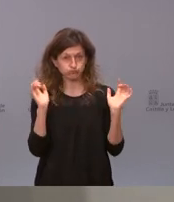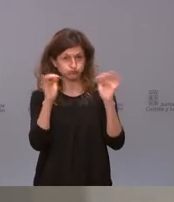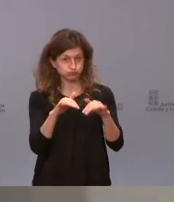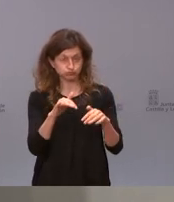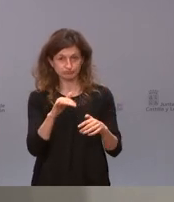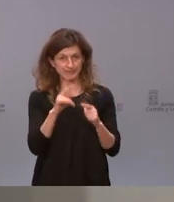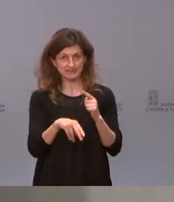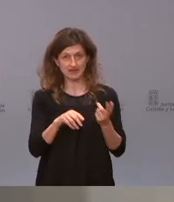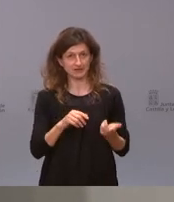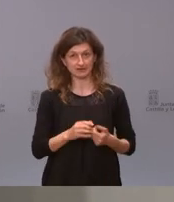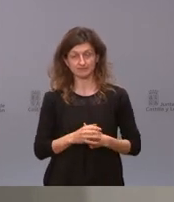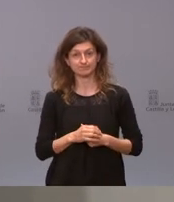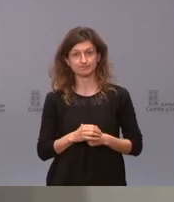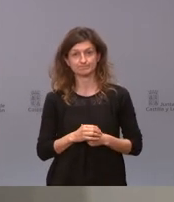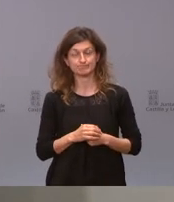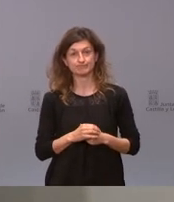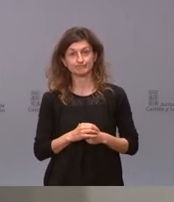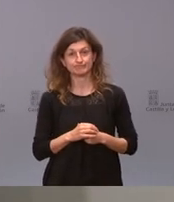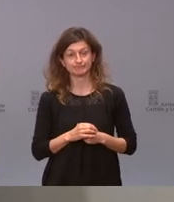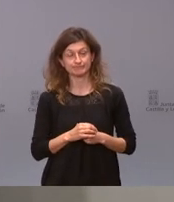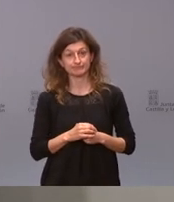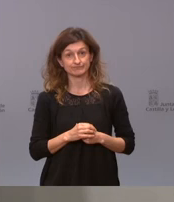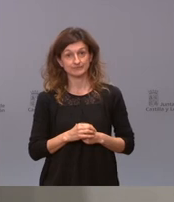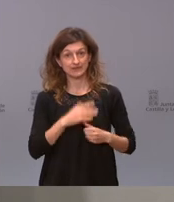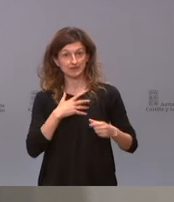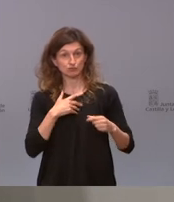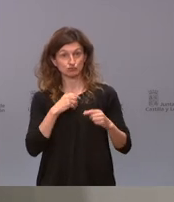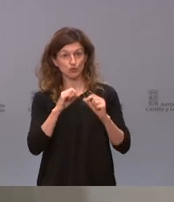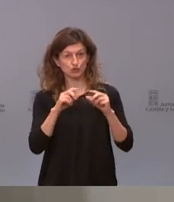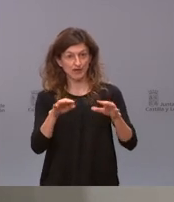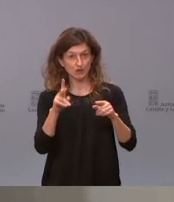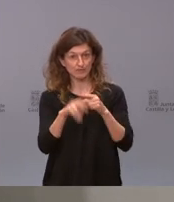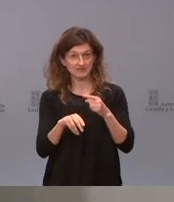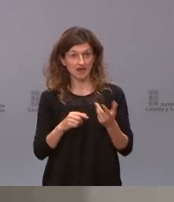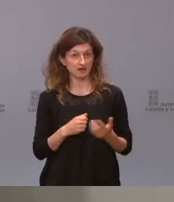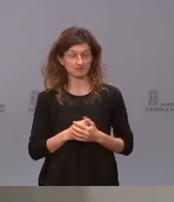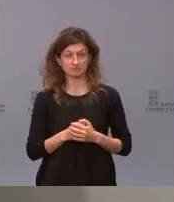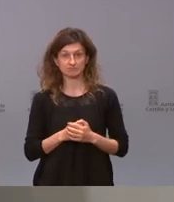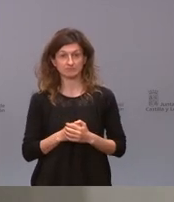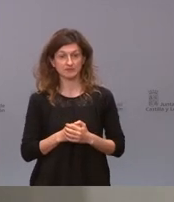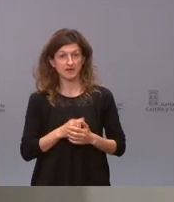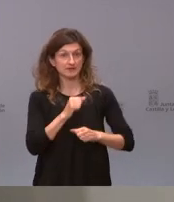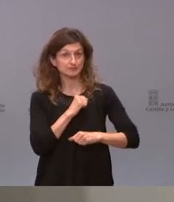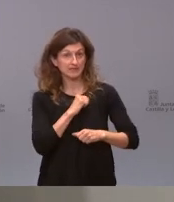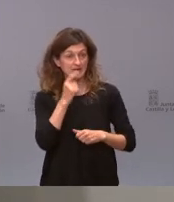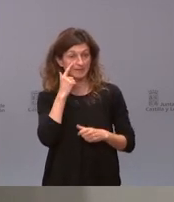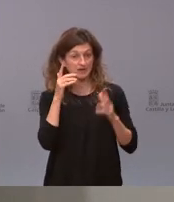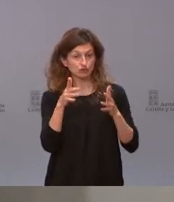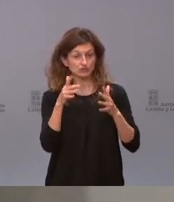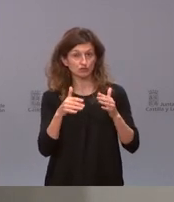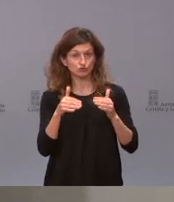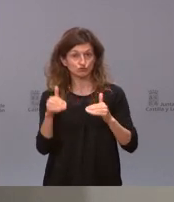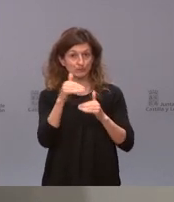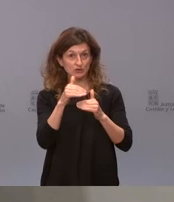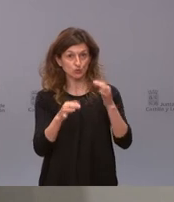modo de contagio por lo tanto vamos a esperar a ver que nos que nos dice el consejo superior de